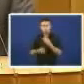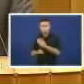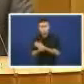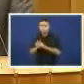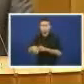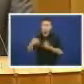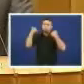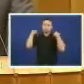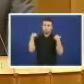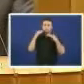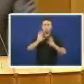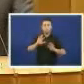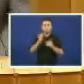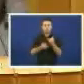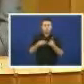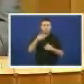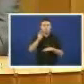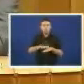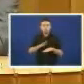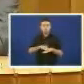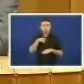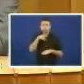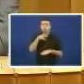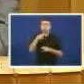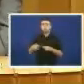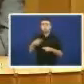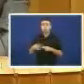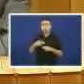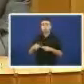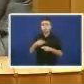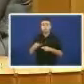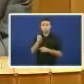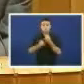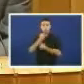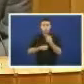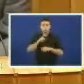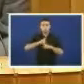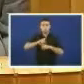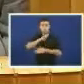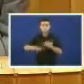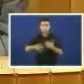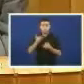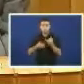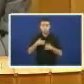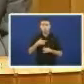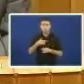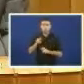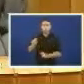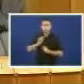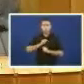as políticas da Xunta de Galicia as que xeraron a crise global que sacou das economías dos países desenvolvidos.